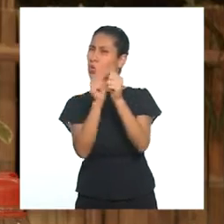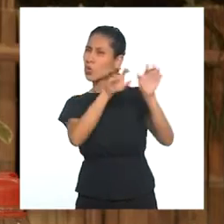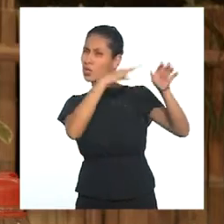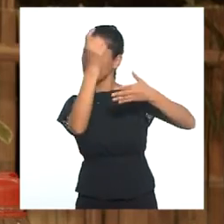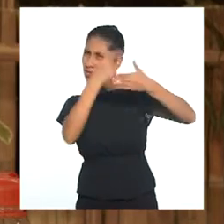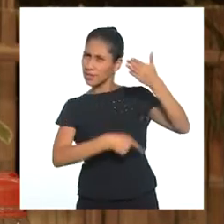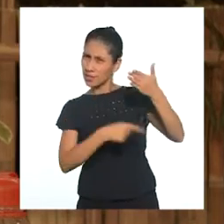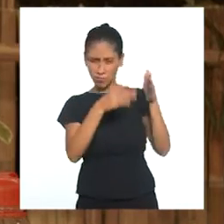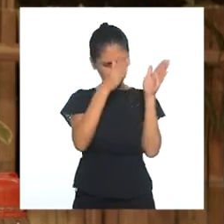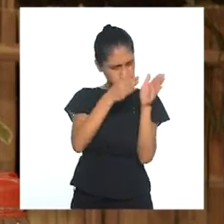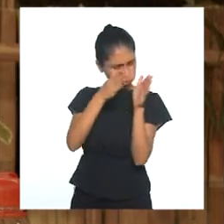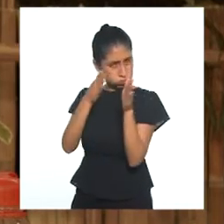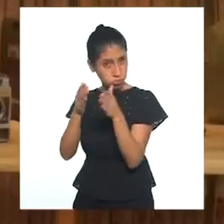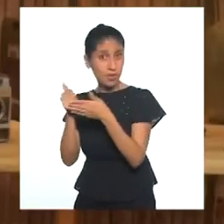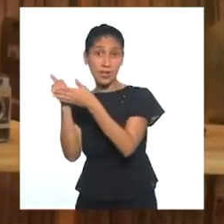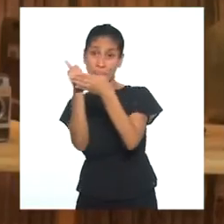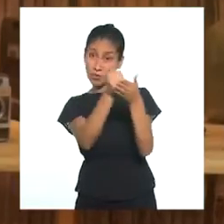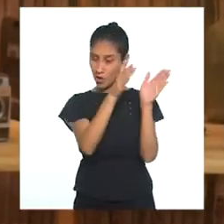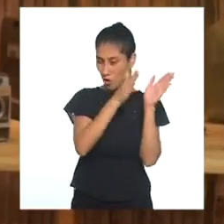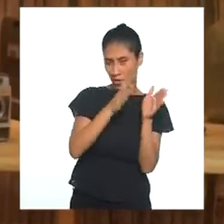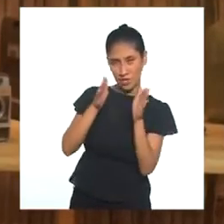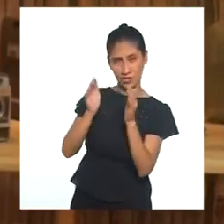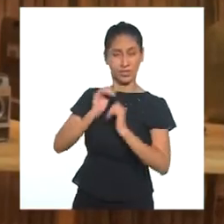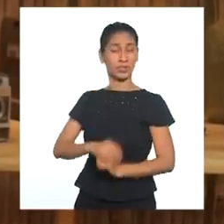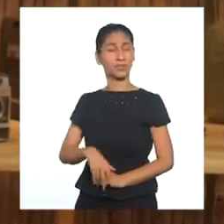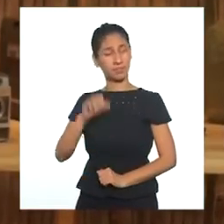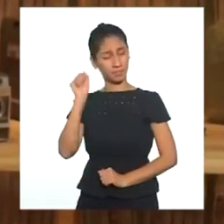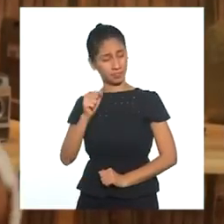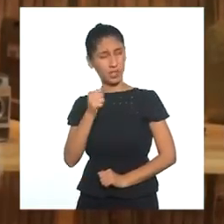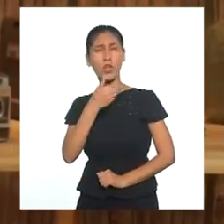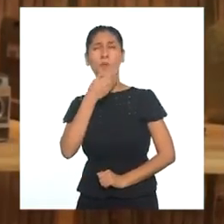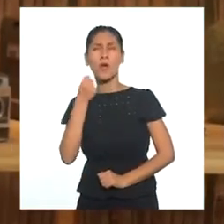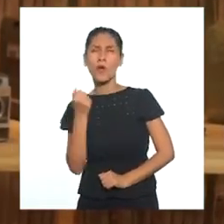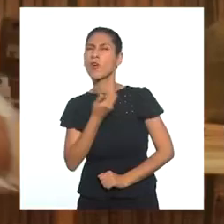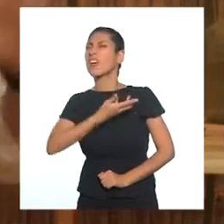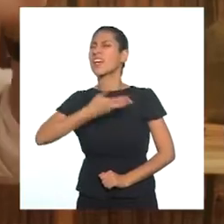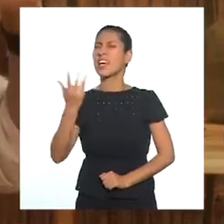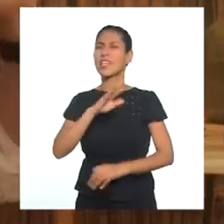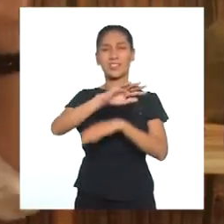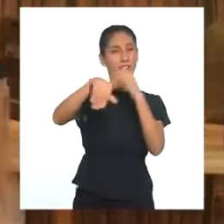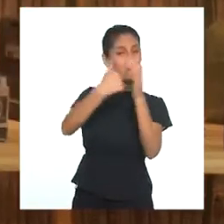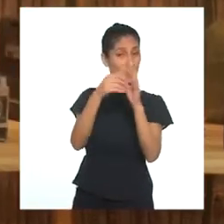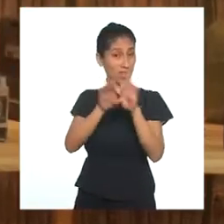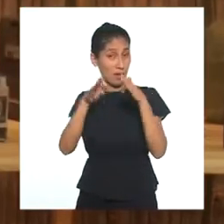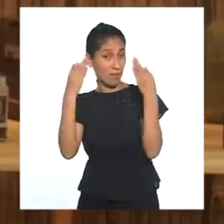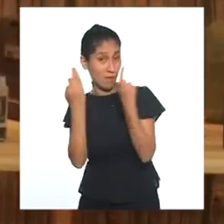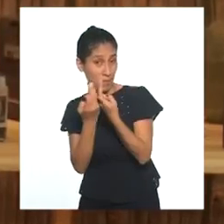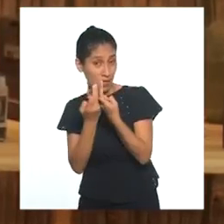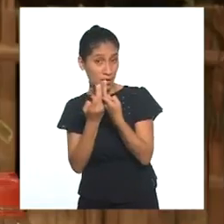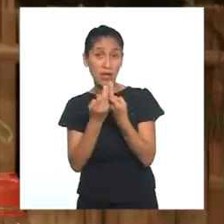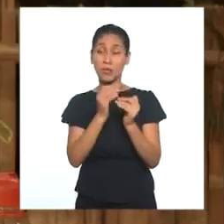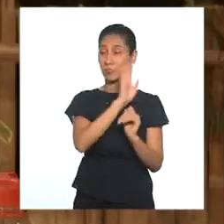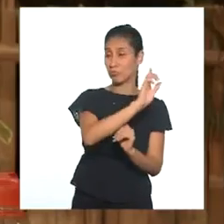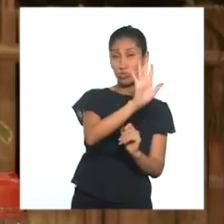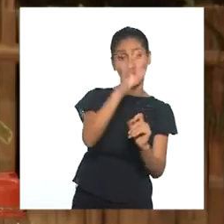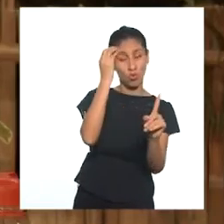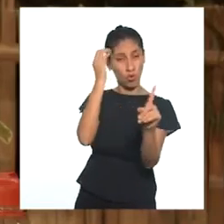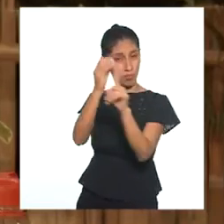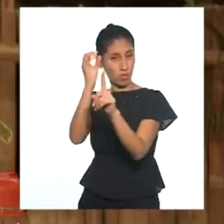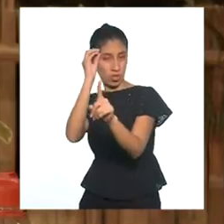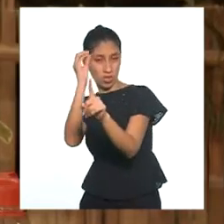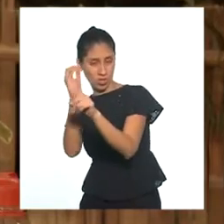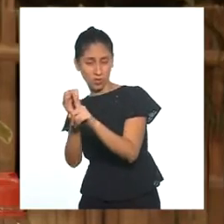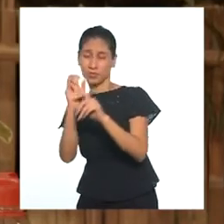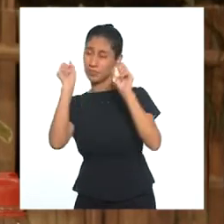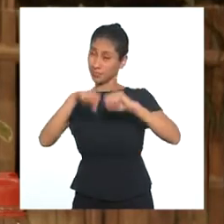les ayudará a organizarse. Lo mejor es que participó toda la familia. ¡Claro!